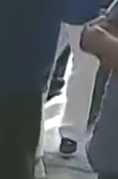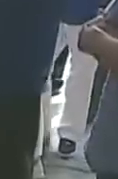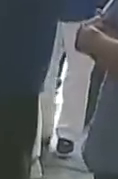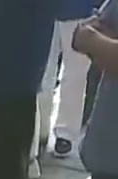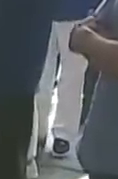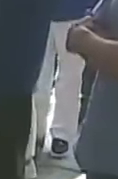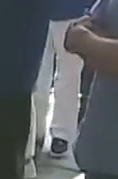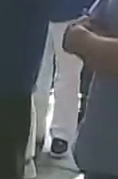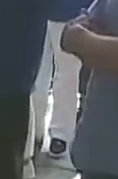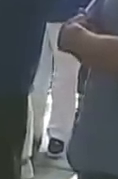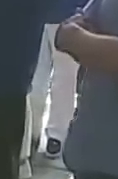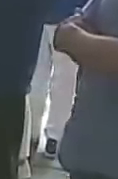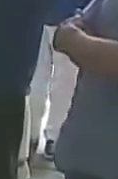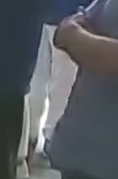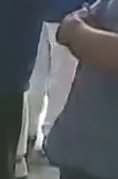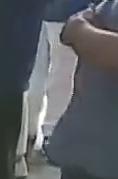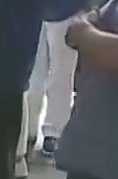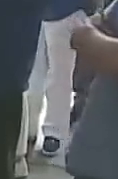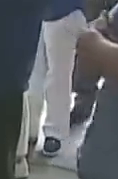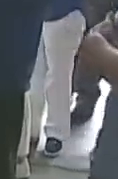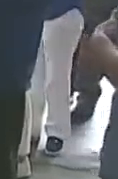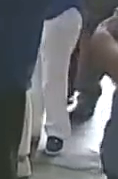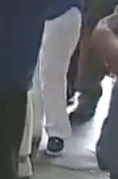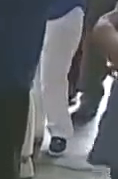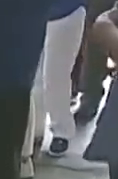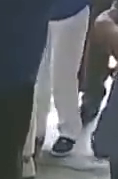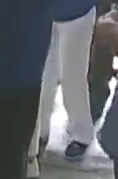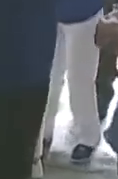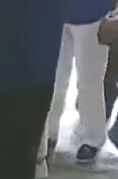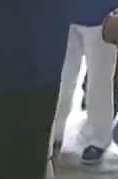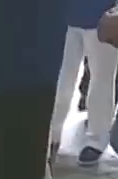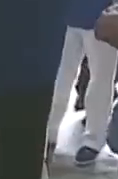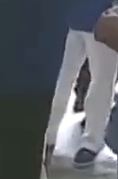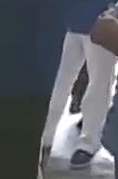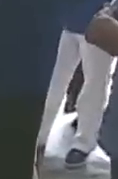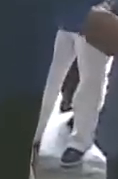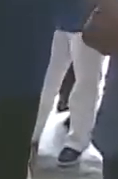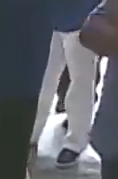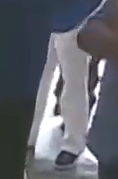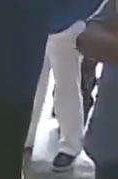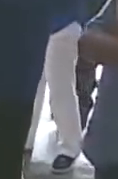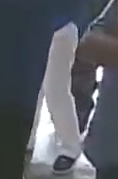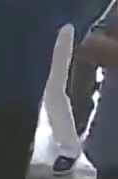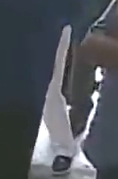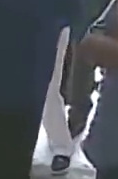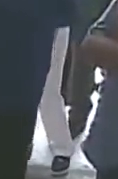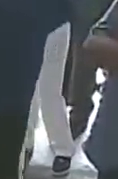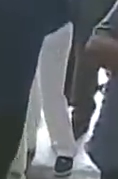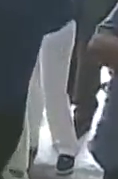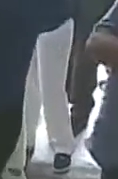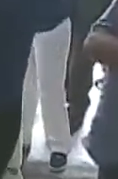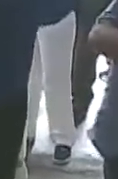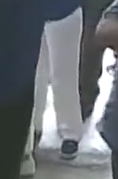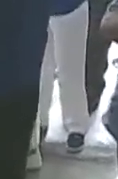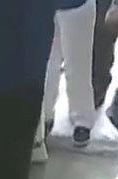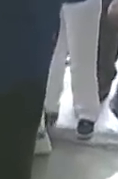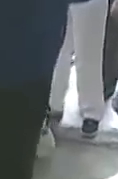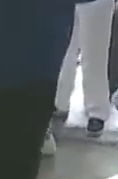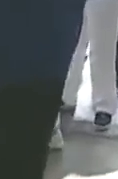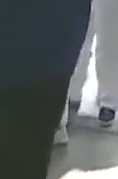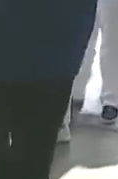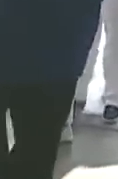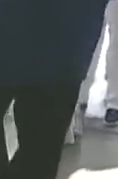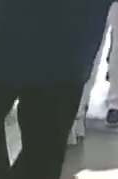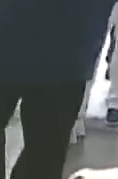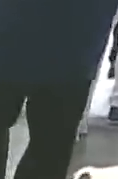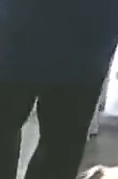presidente Nicolás Maduro Moros estará recorriendo alguno de los stands donde se muestra una expoferia de los consejos